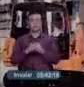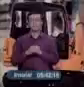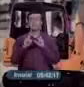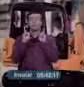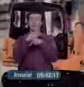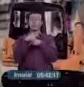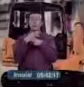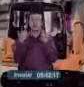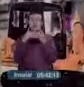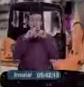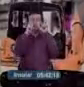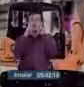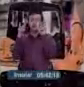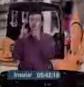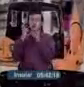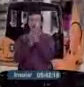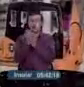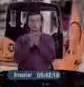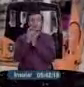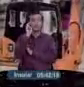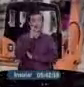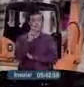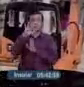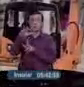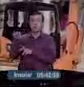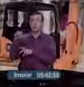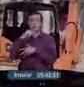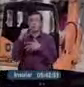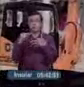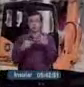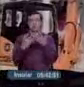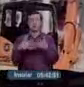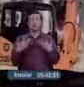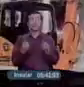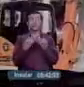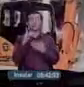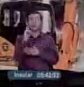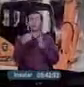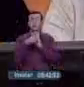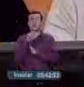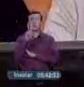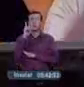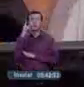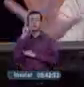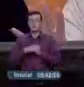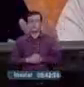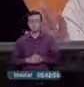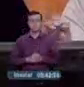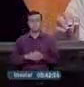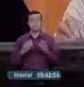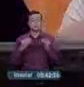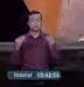sector productivo en manufactura, comercio, servicios turísticos, agricultura, silvicultura y casa, 1.032 millones. Aquí la